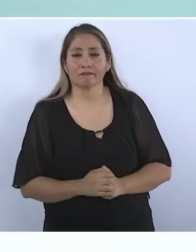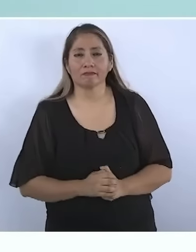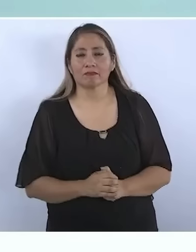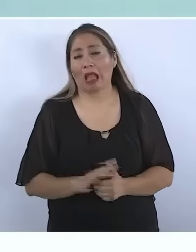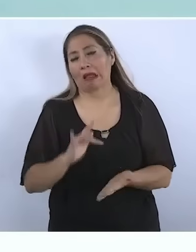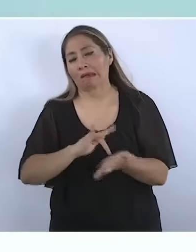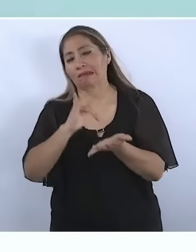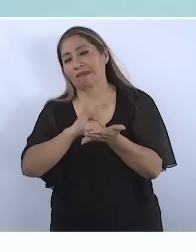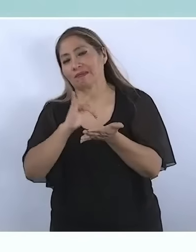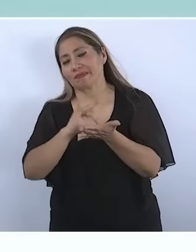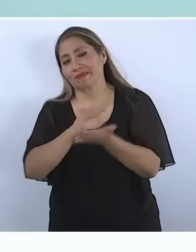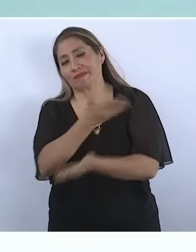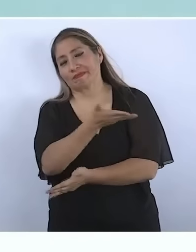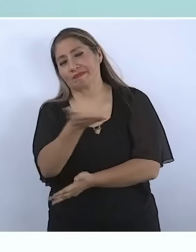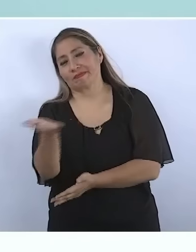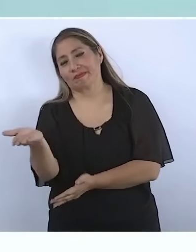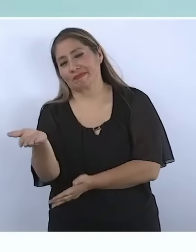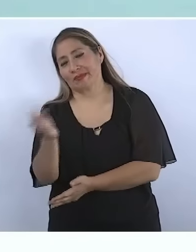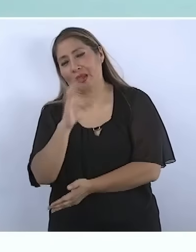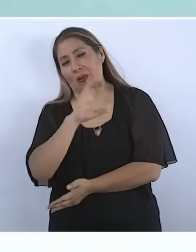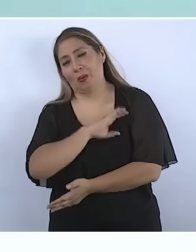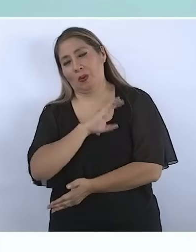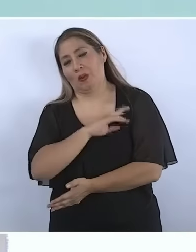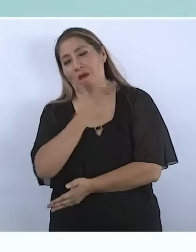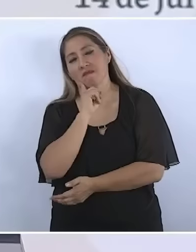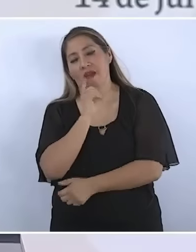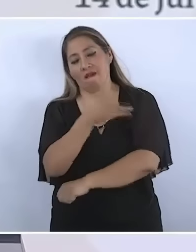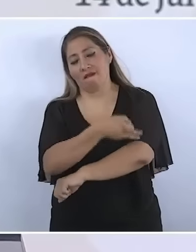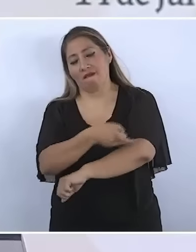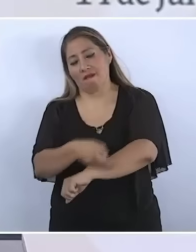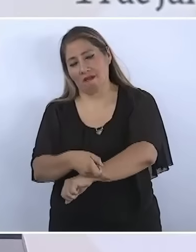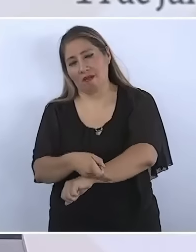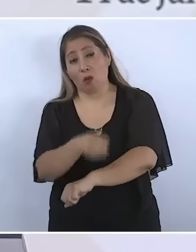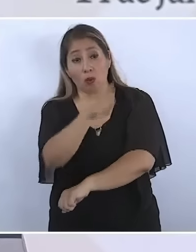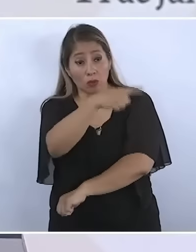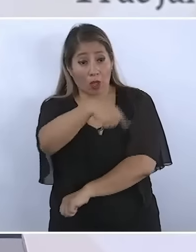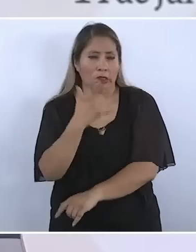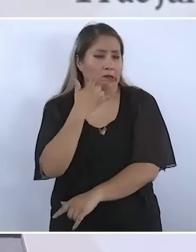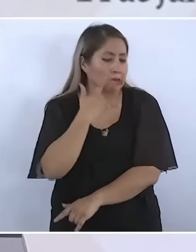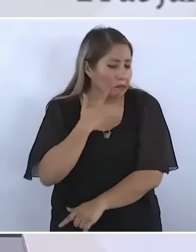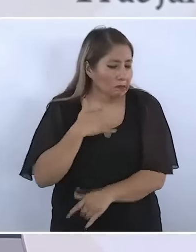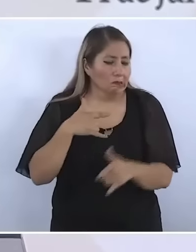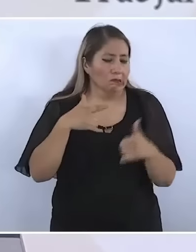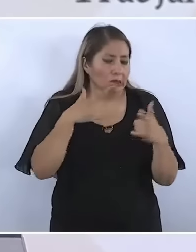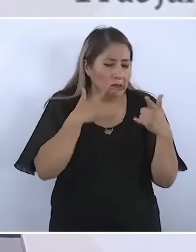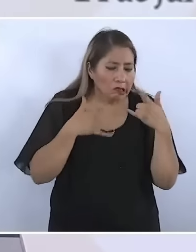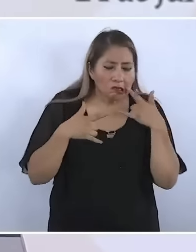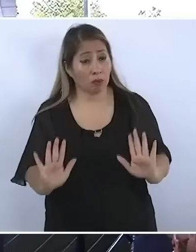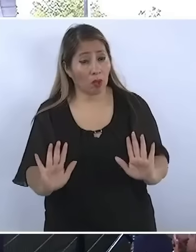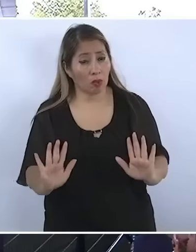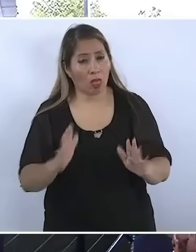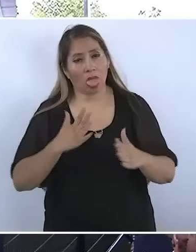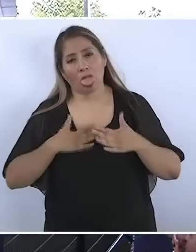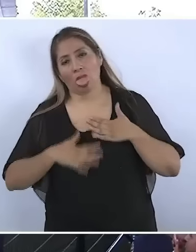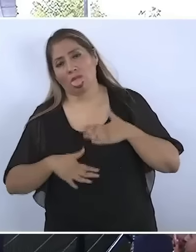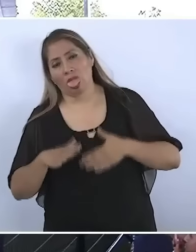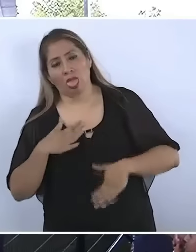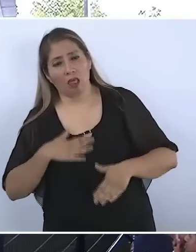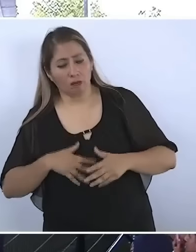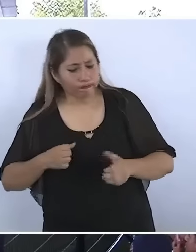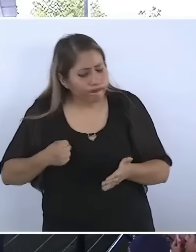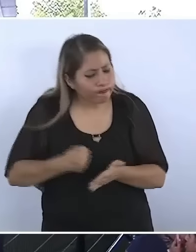Muchas gracias, queridas y queridos familiares, por mantenerse en la lucha, por no claudicar, por el ejemplo